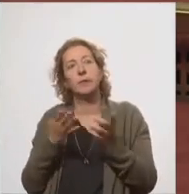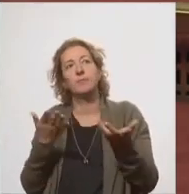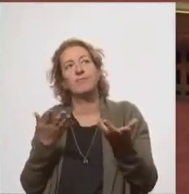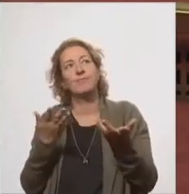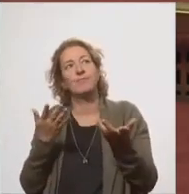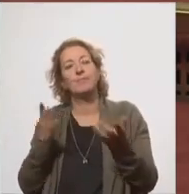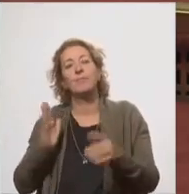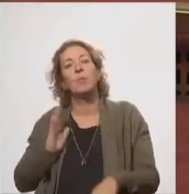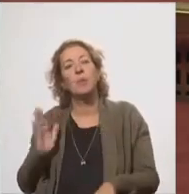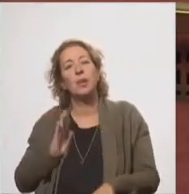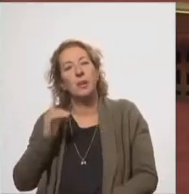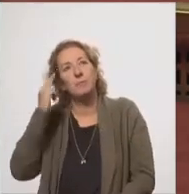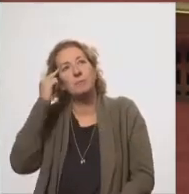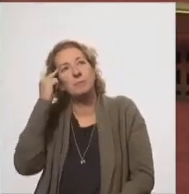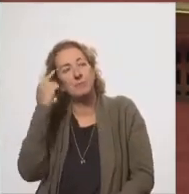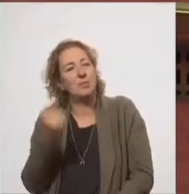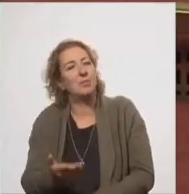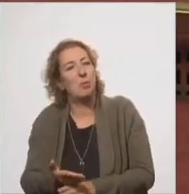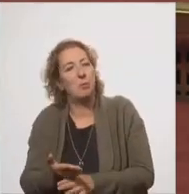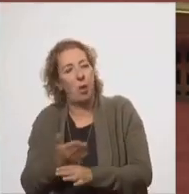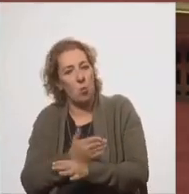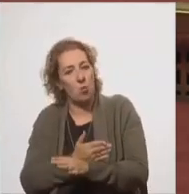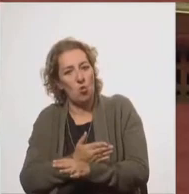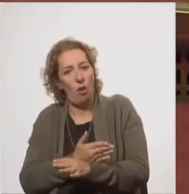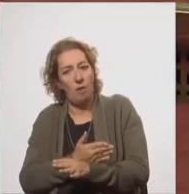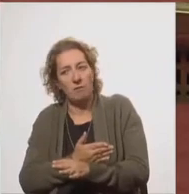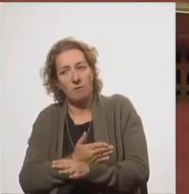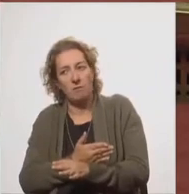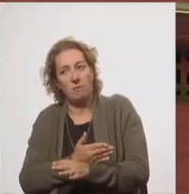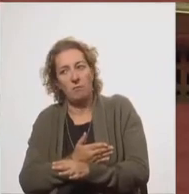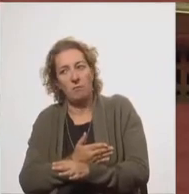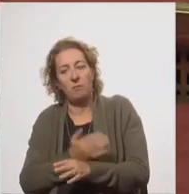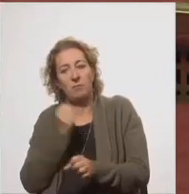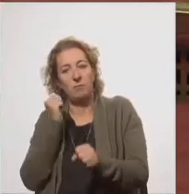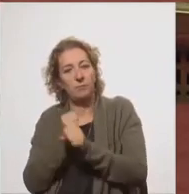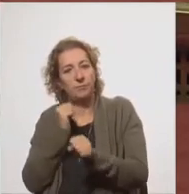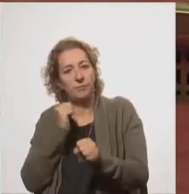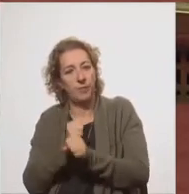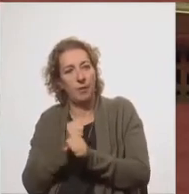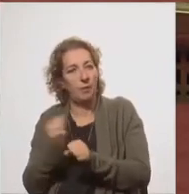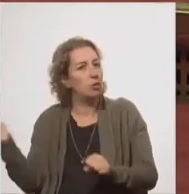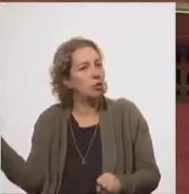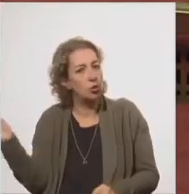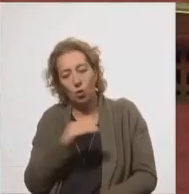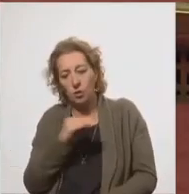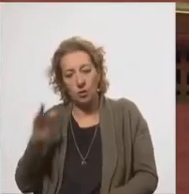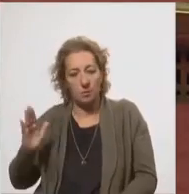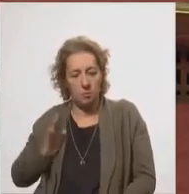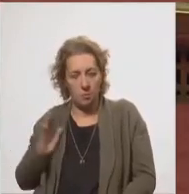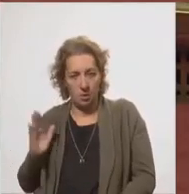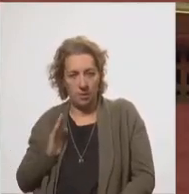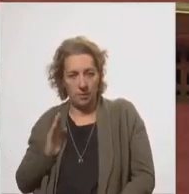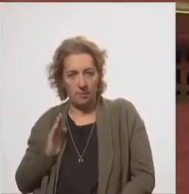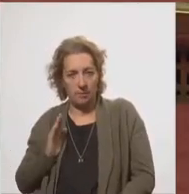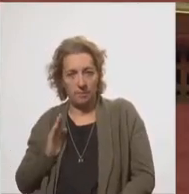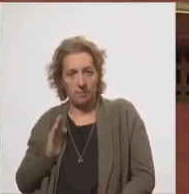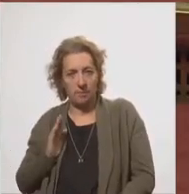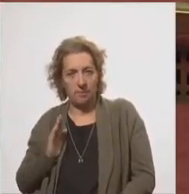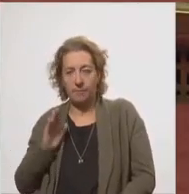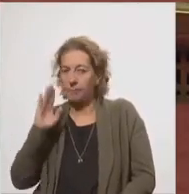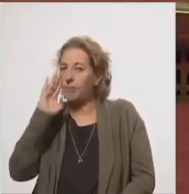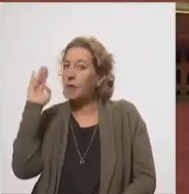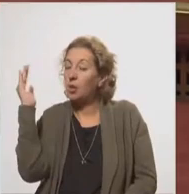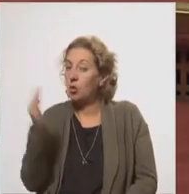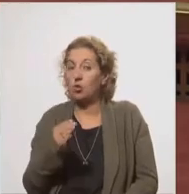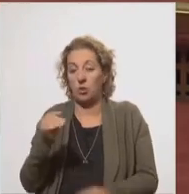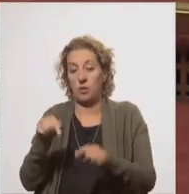las mujeres que considero precursoras del trabajo de todas estas mujeres reconocidas